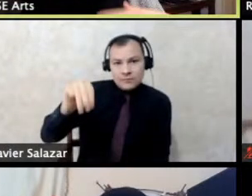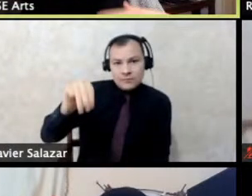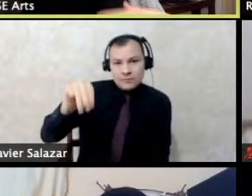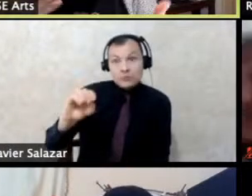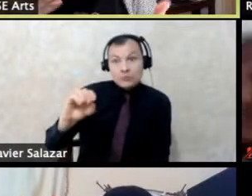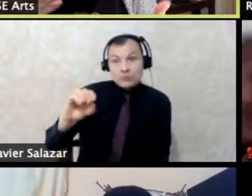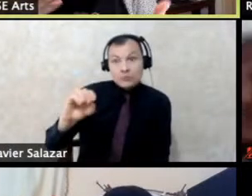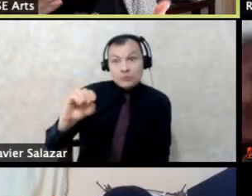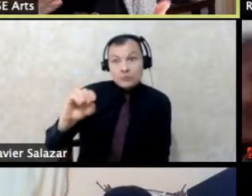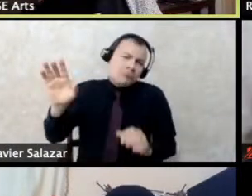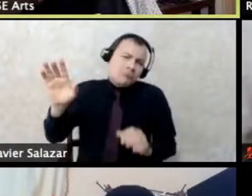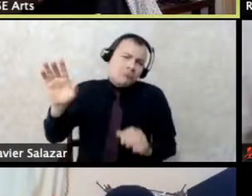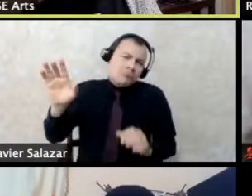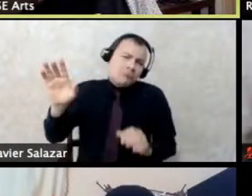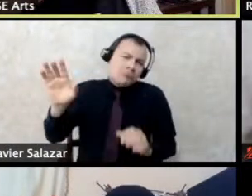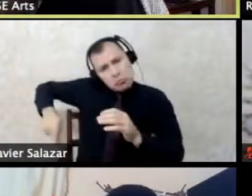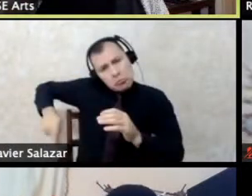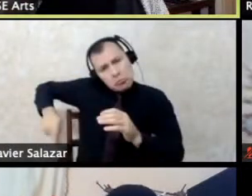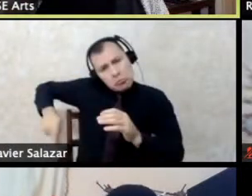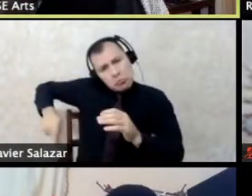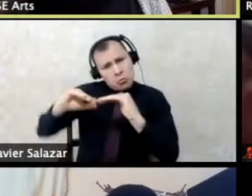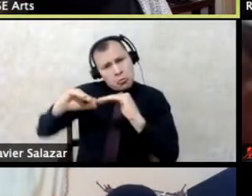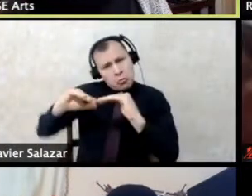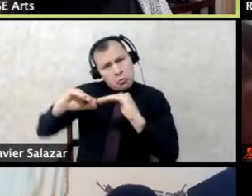el trabajo en las diferentes escuelas y refugios.